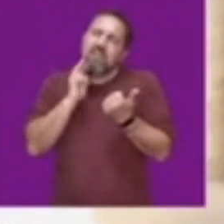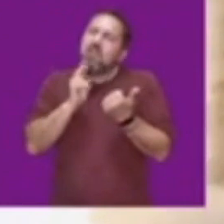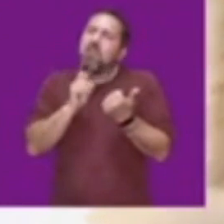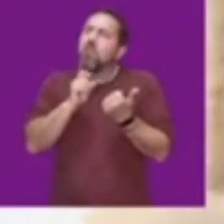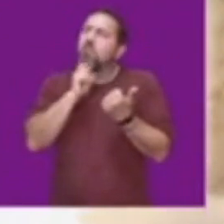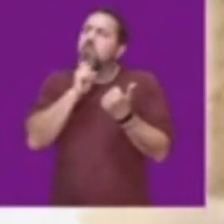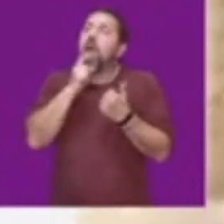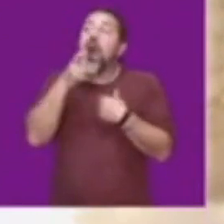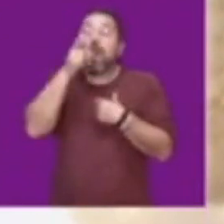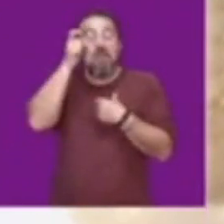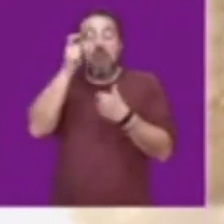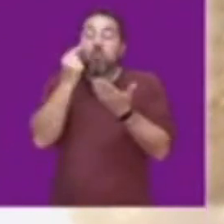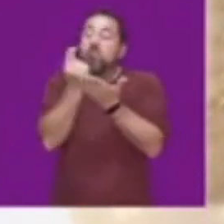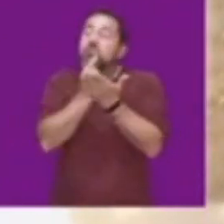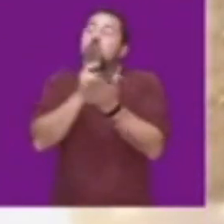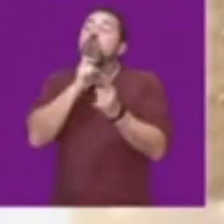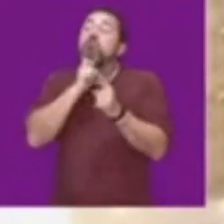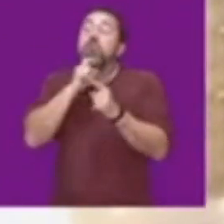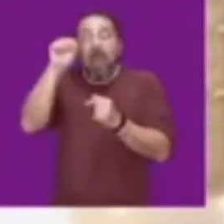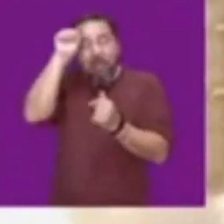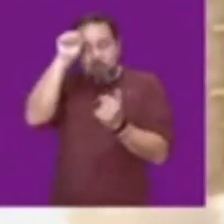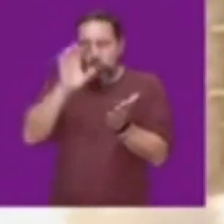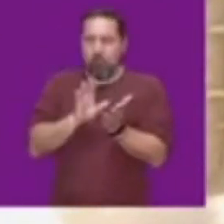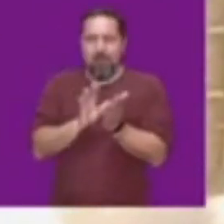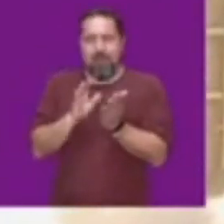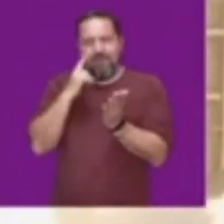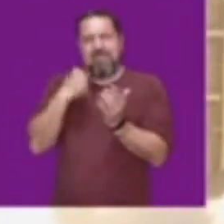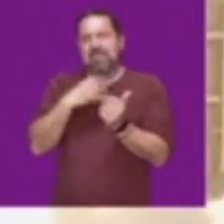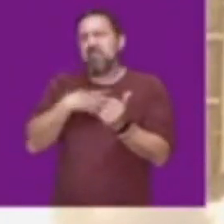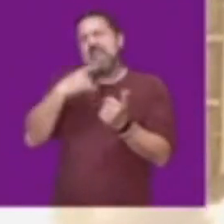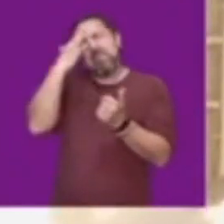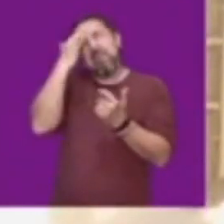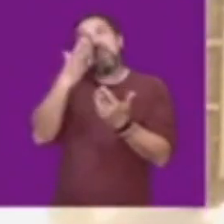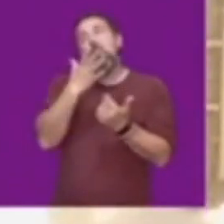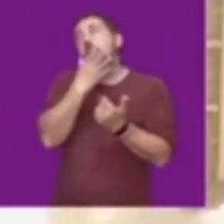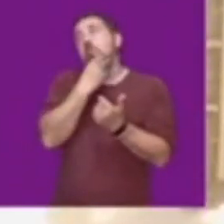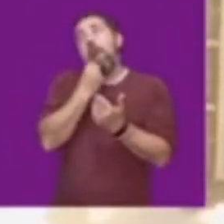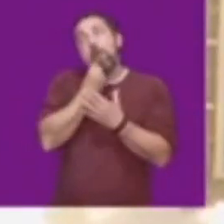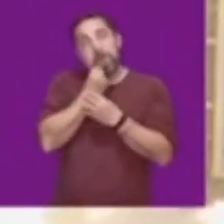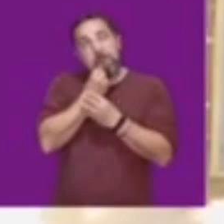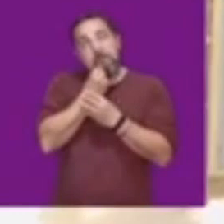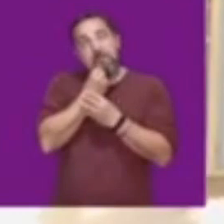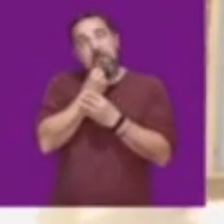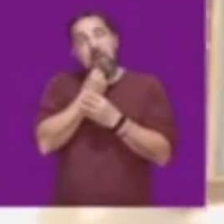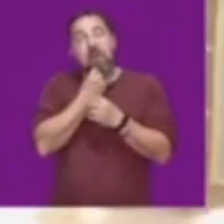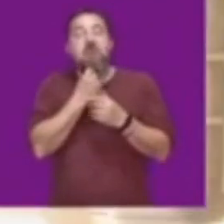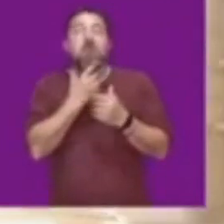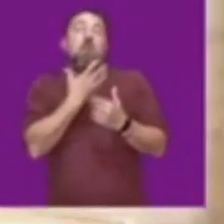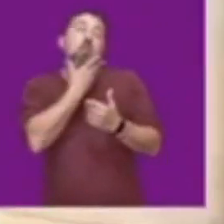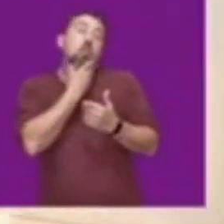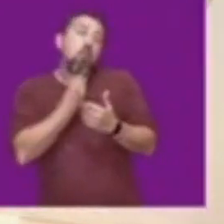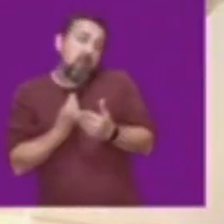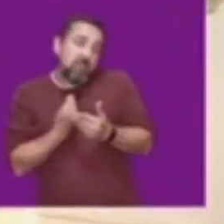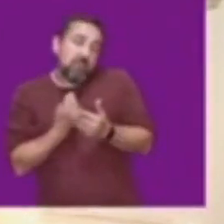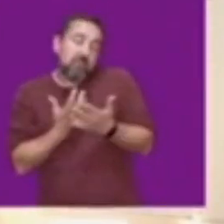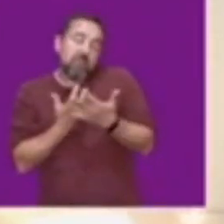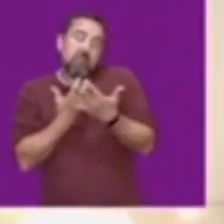cómo está Manu pintando a Aurora. Me la imagino guapa,